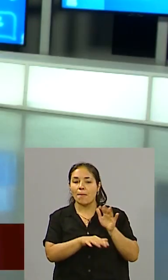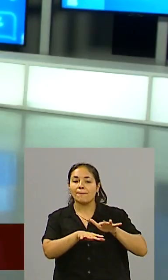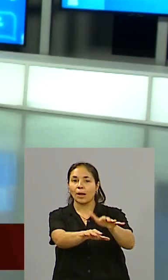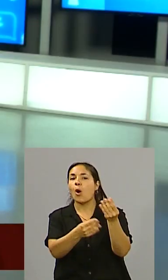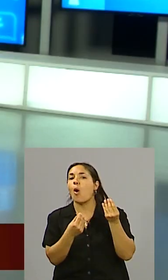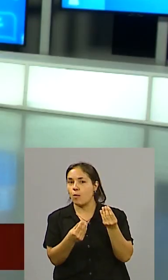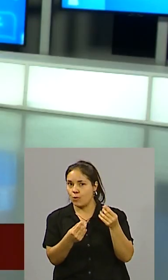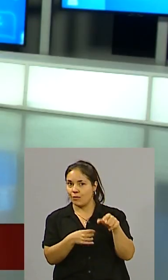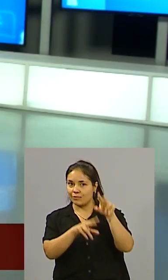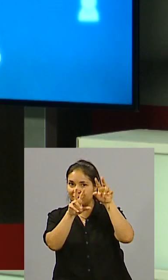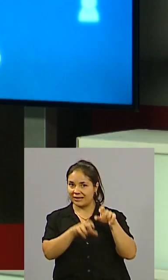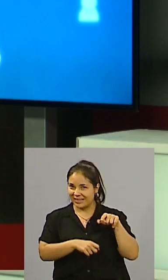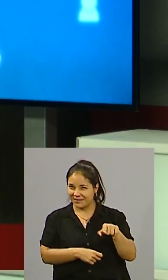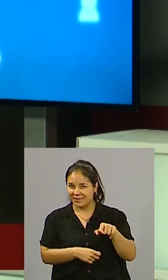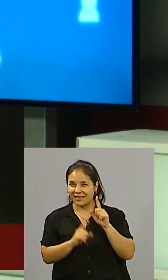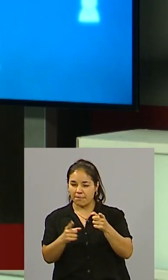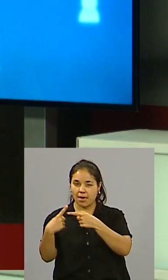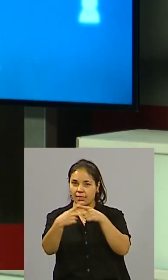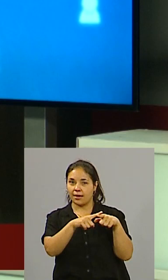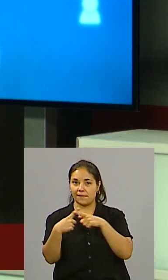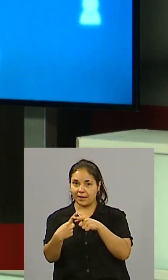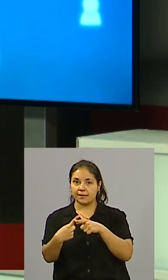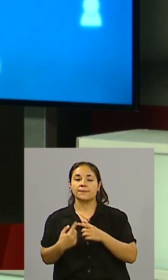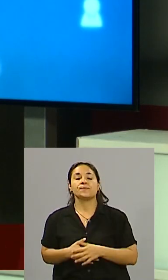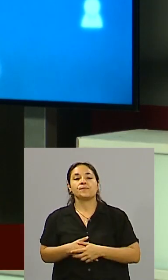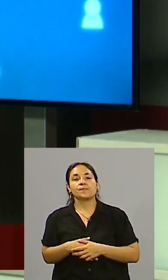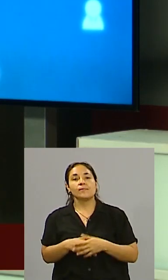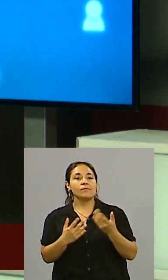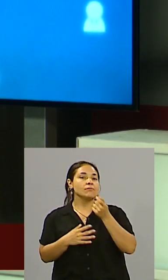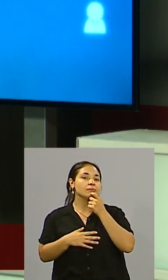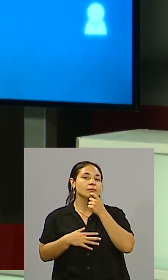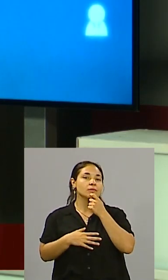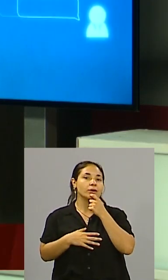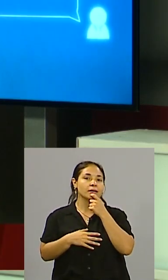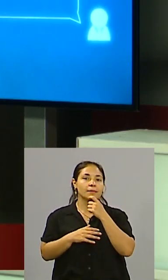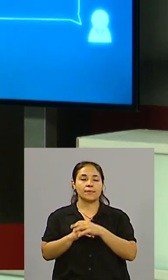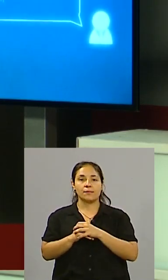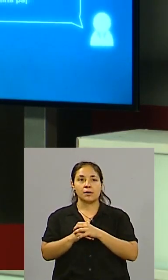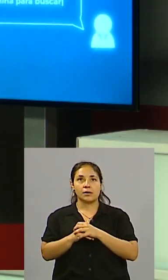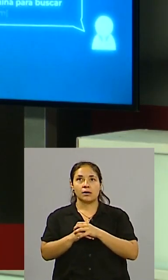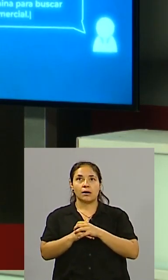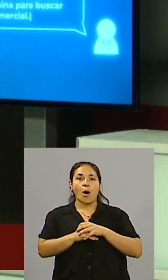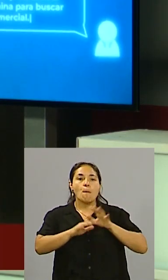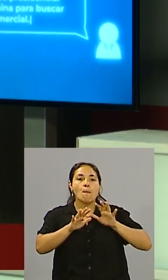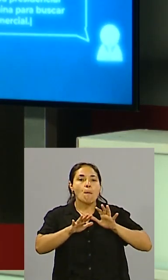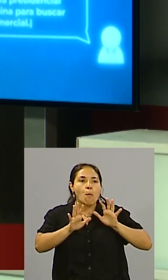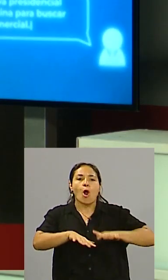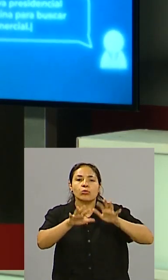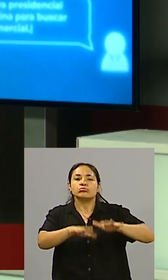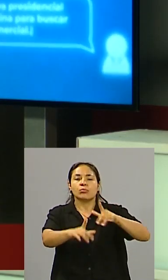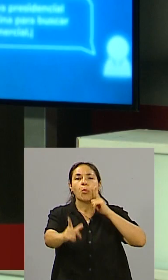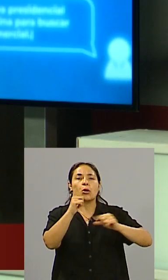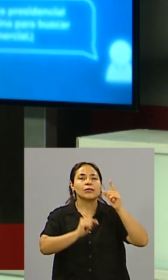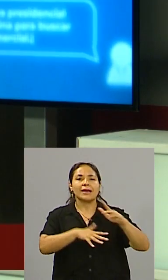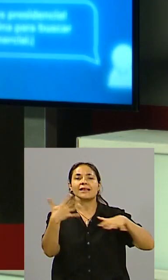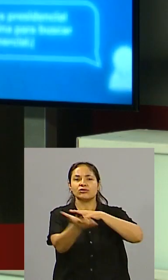de por ahí, que cuando se empieza a hablar de la protesta social ante una